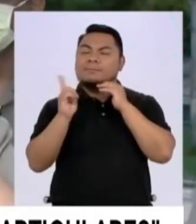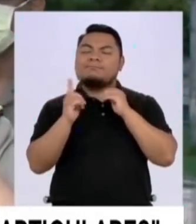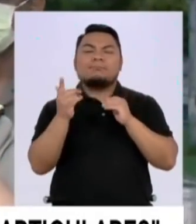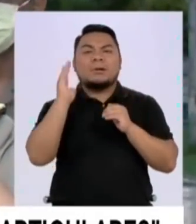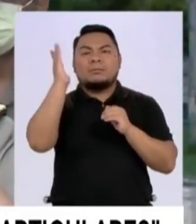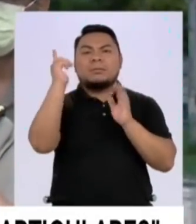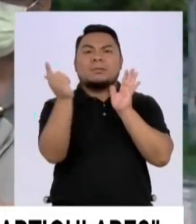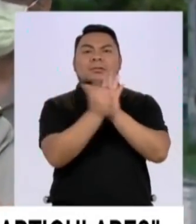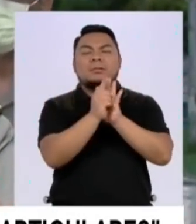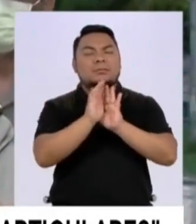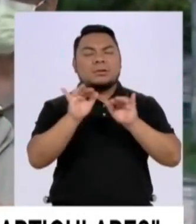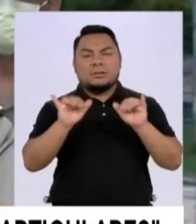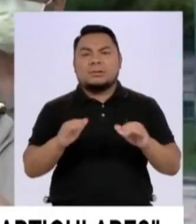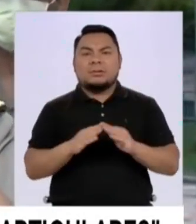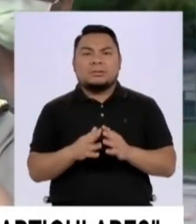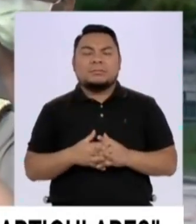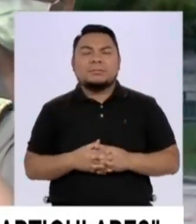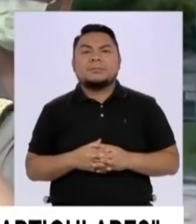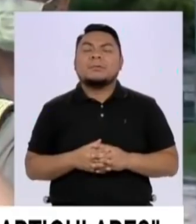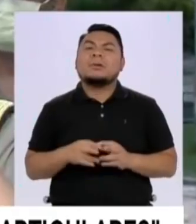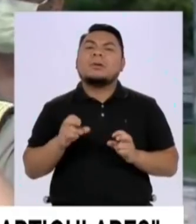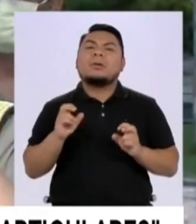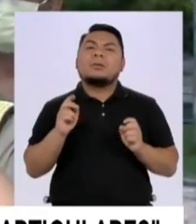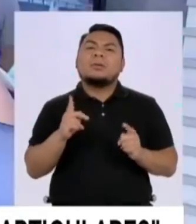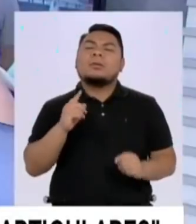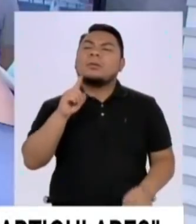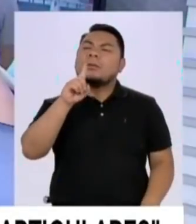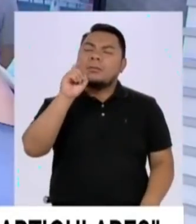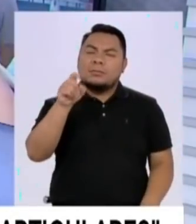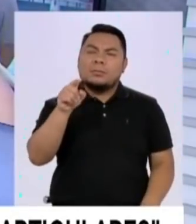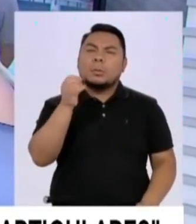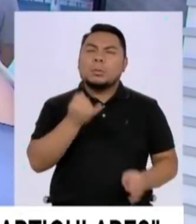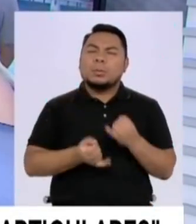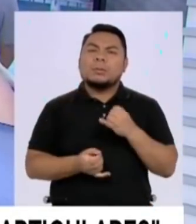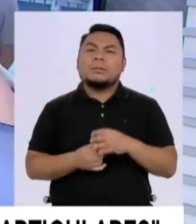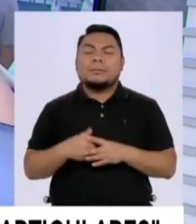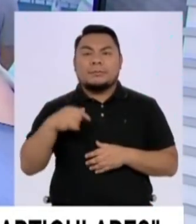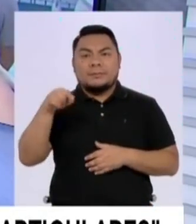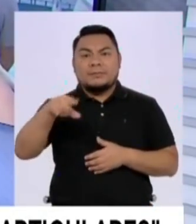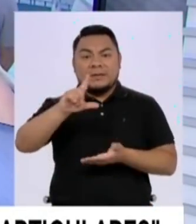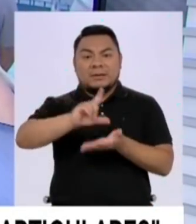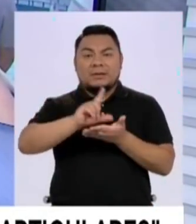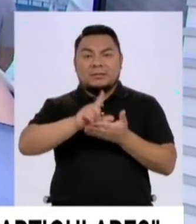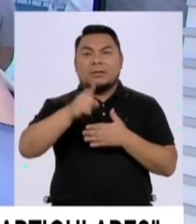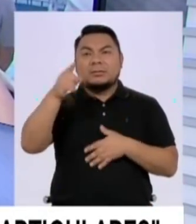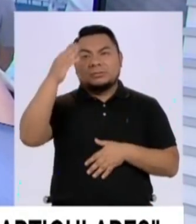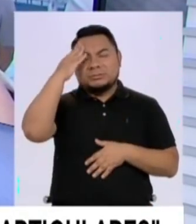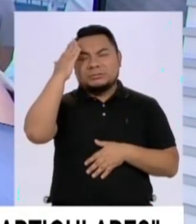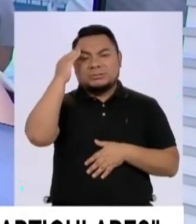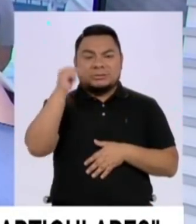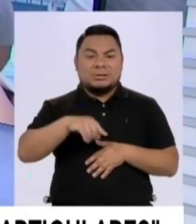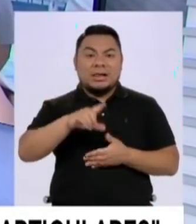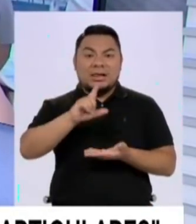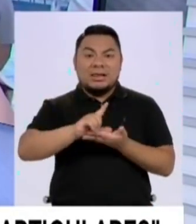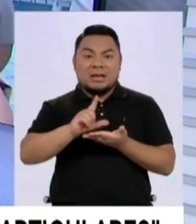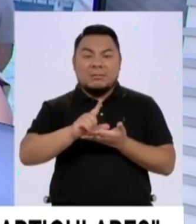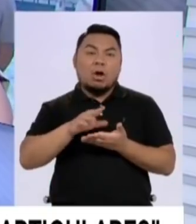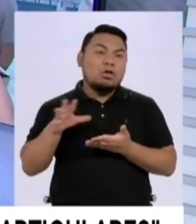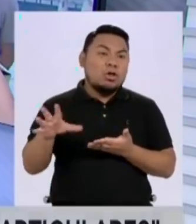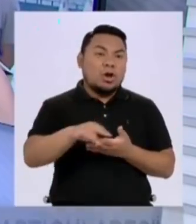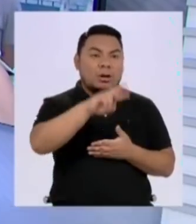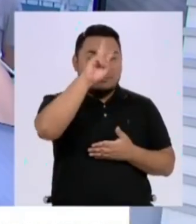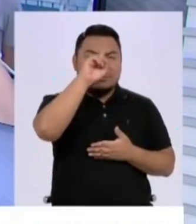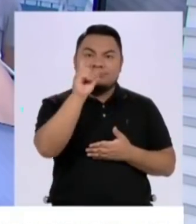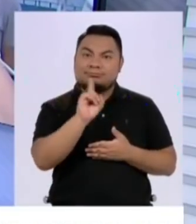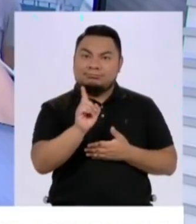las medidas son mucho más restrictivas, ¿no? Algunas últimas preguntas, general. Lima, como todos sabemos, no es el Perú, ¿no? No